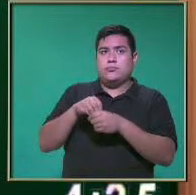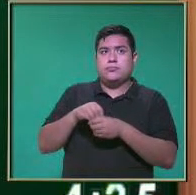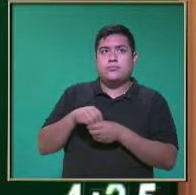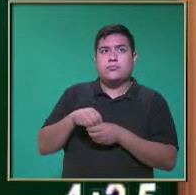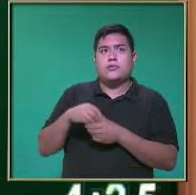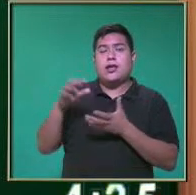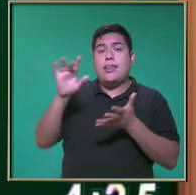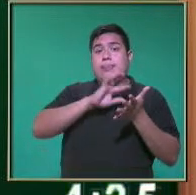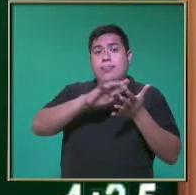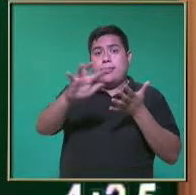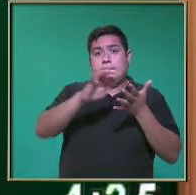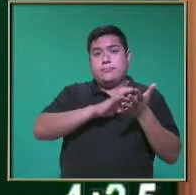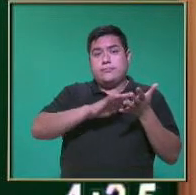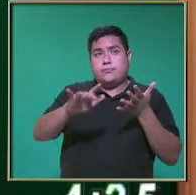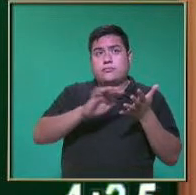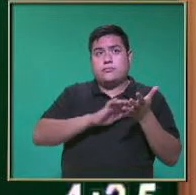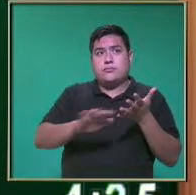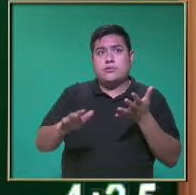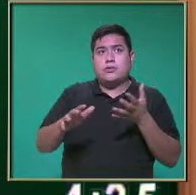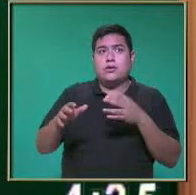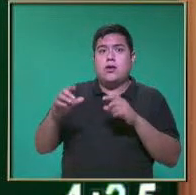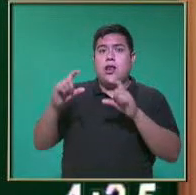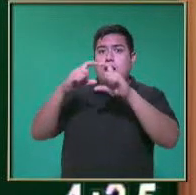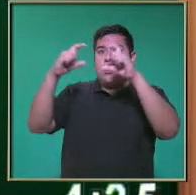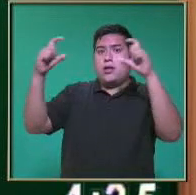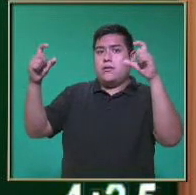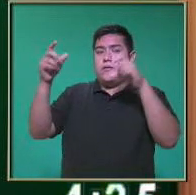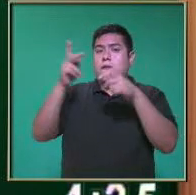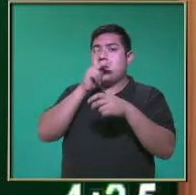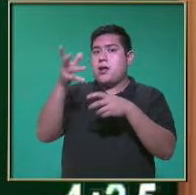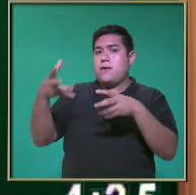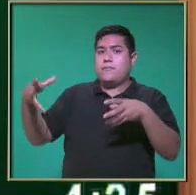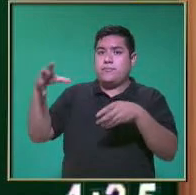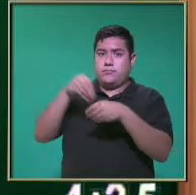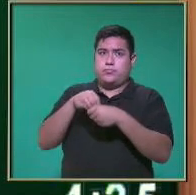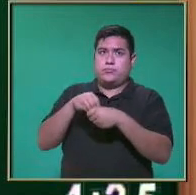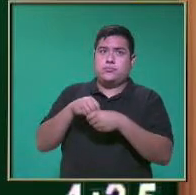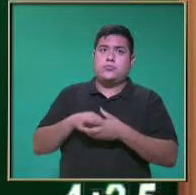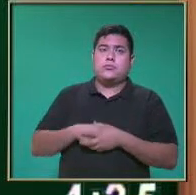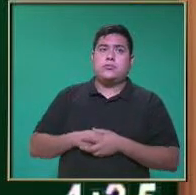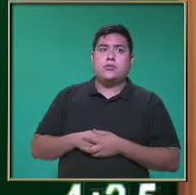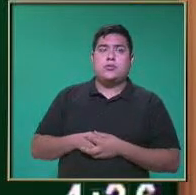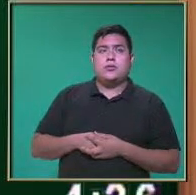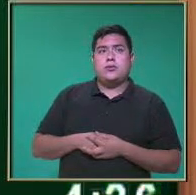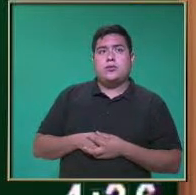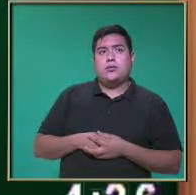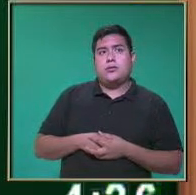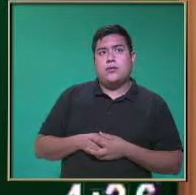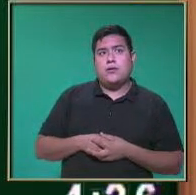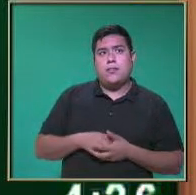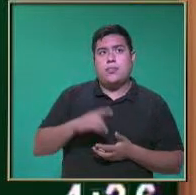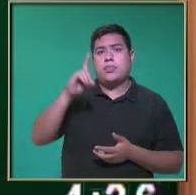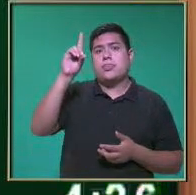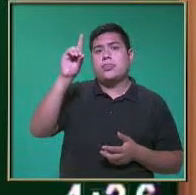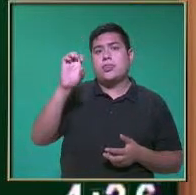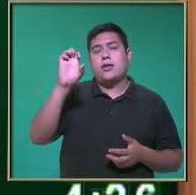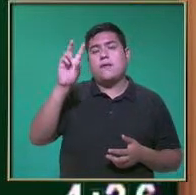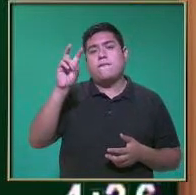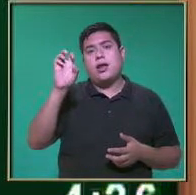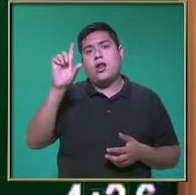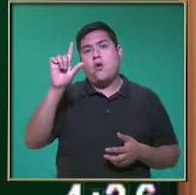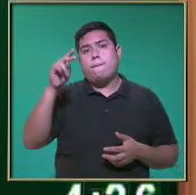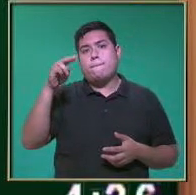text and complete it with the words from the box. Lee el texto y complétalo con las palabras del recuadro. We have development, el